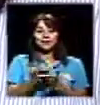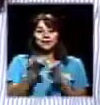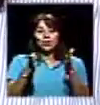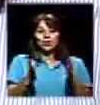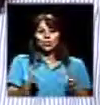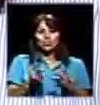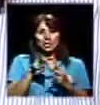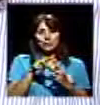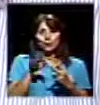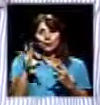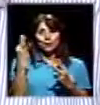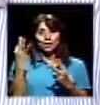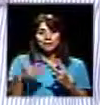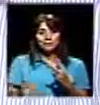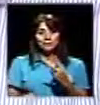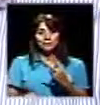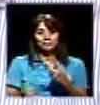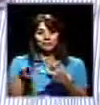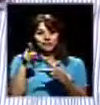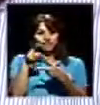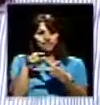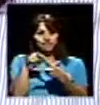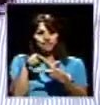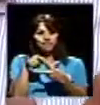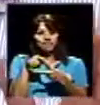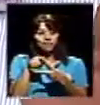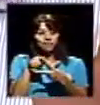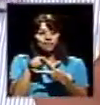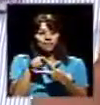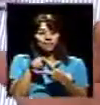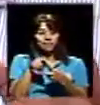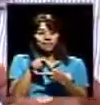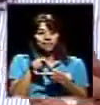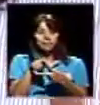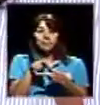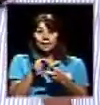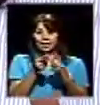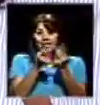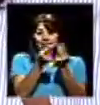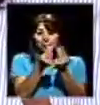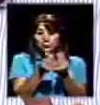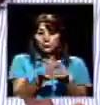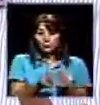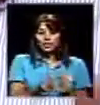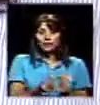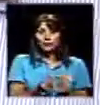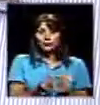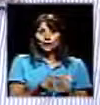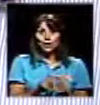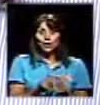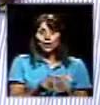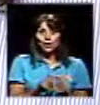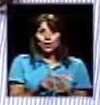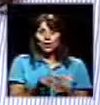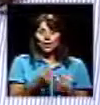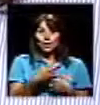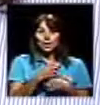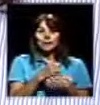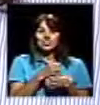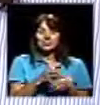hay dos formas. O bajamos el presupuesto que tienen para hacerlo al menor